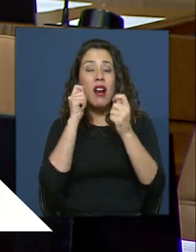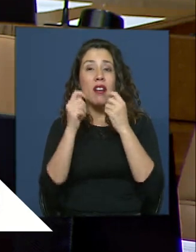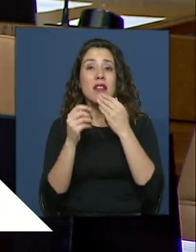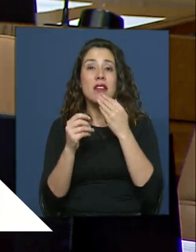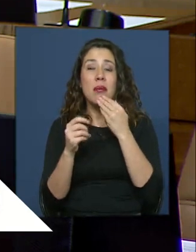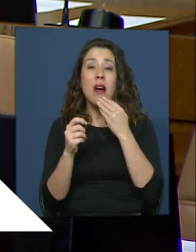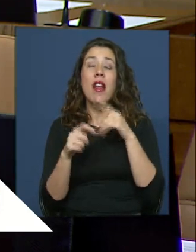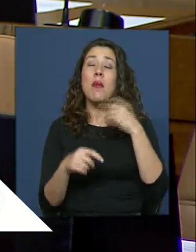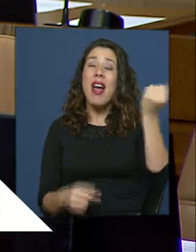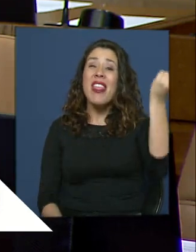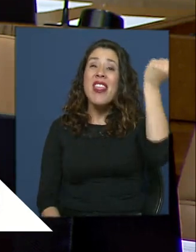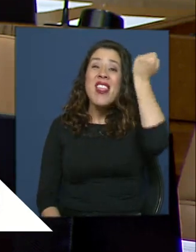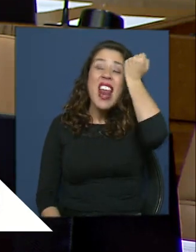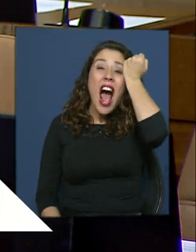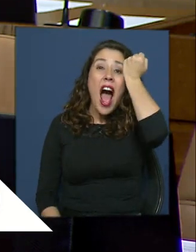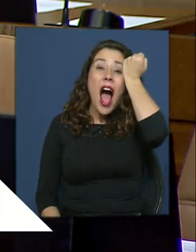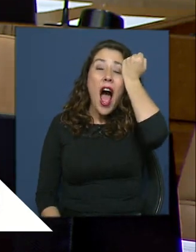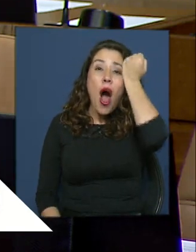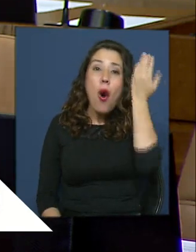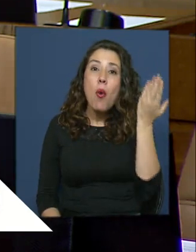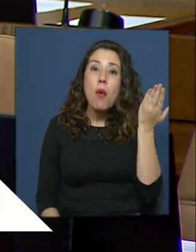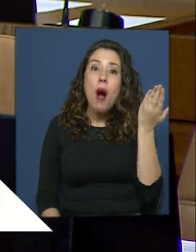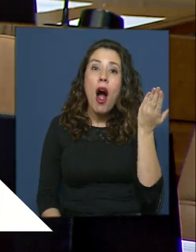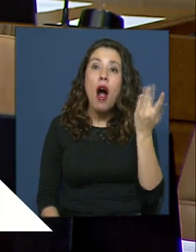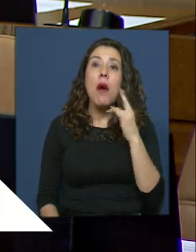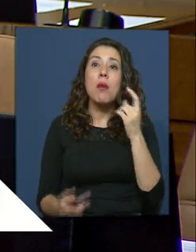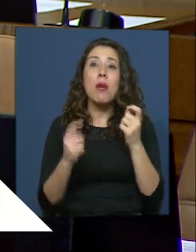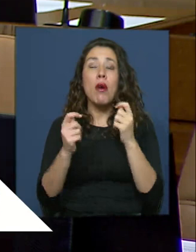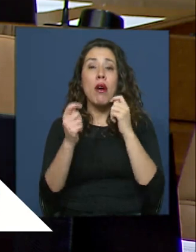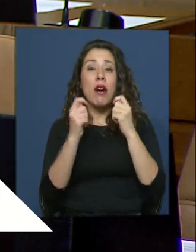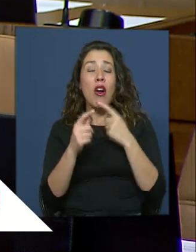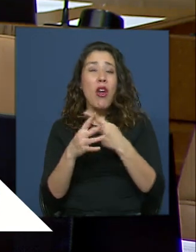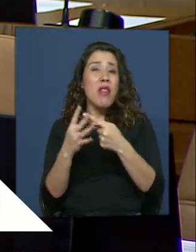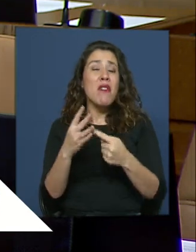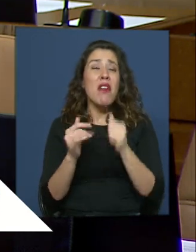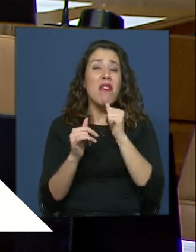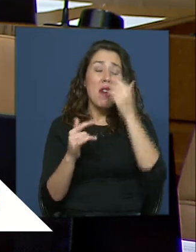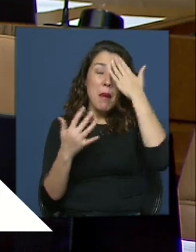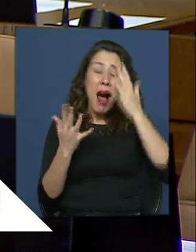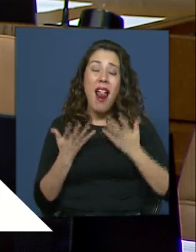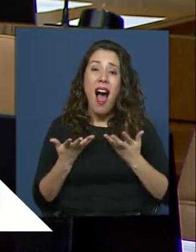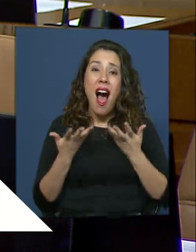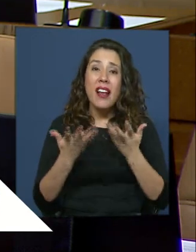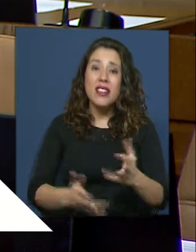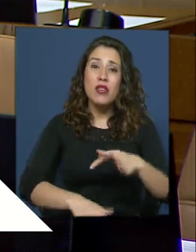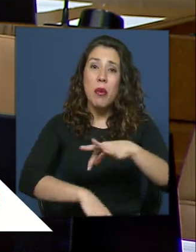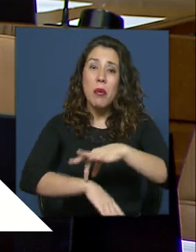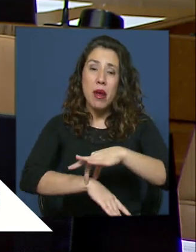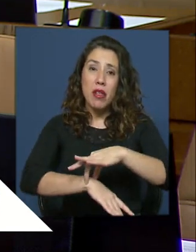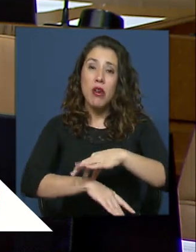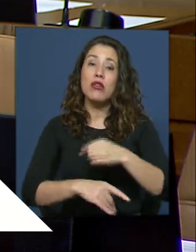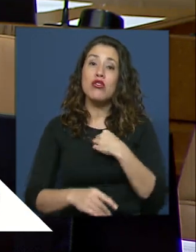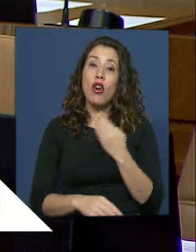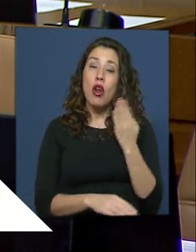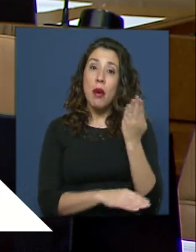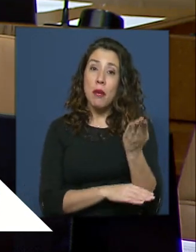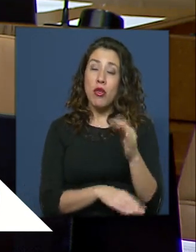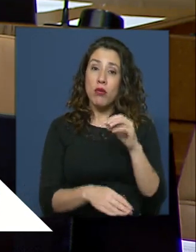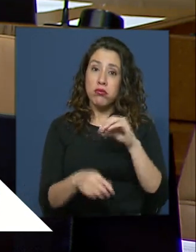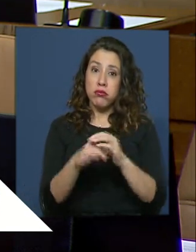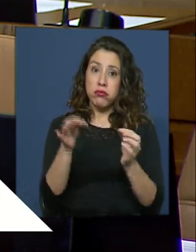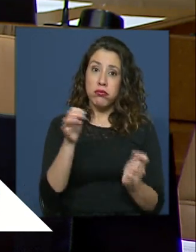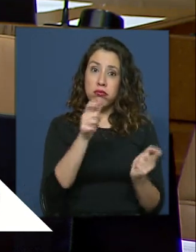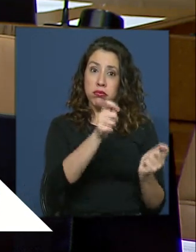daño postraumático luego de verse expuesta a una serie de falencias en su atención médica. Por ello solicito los siguientes oficios